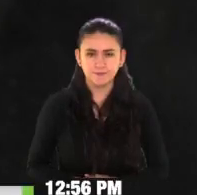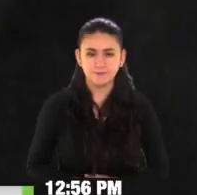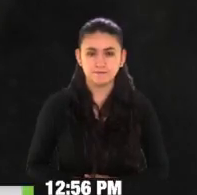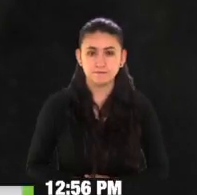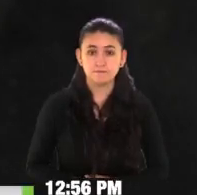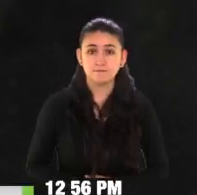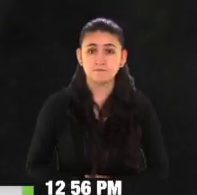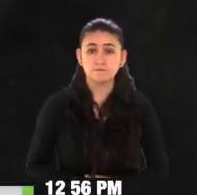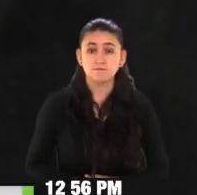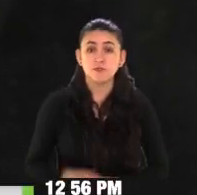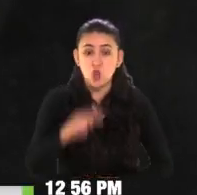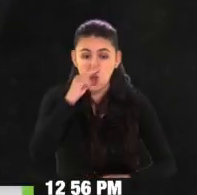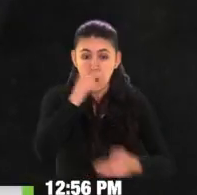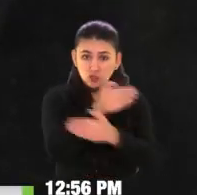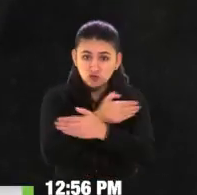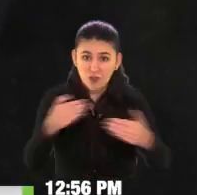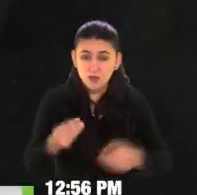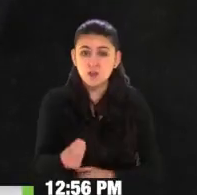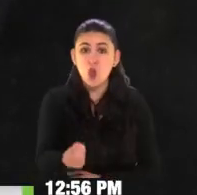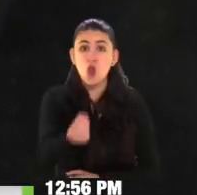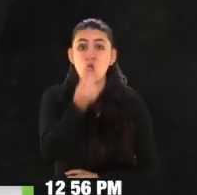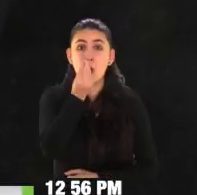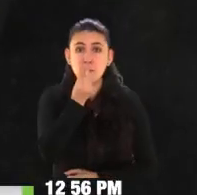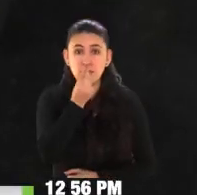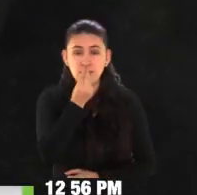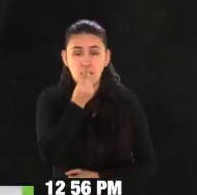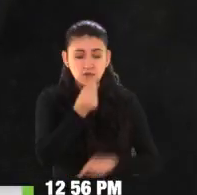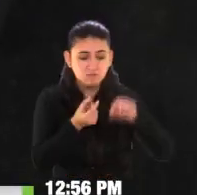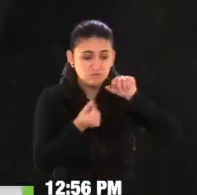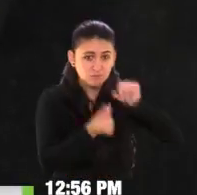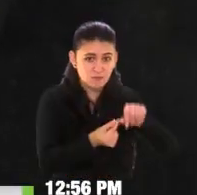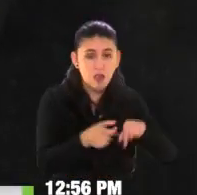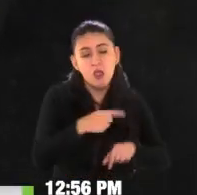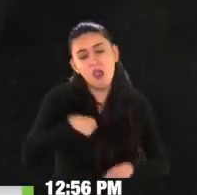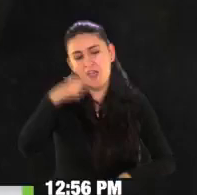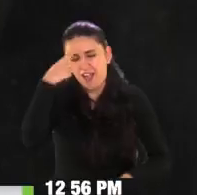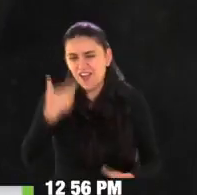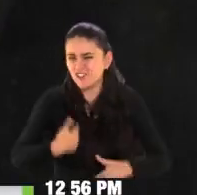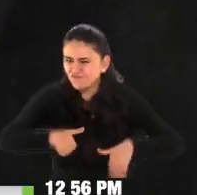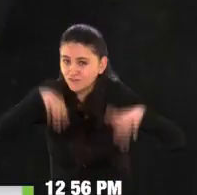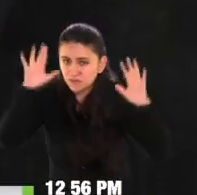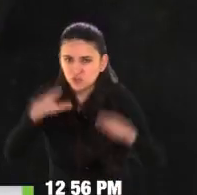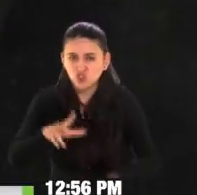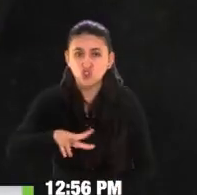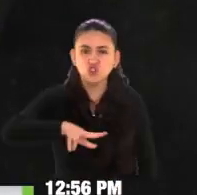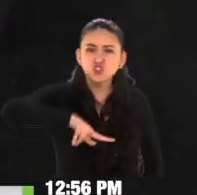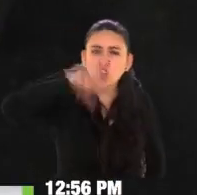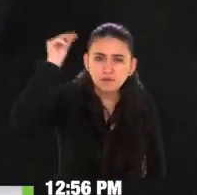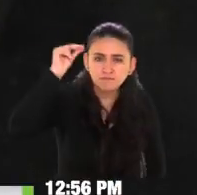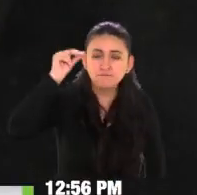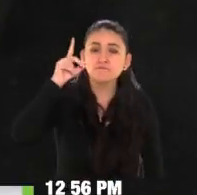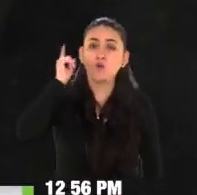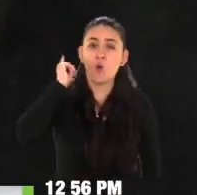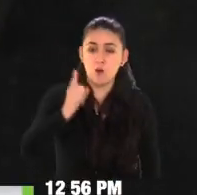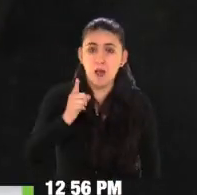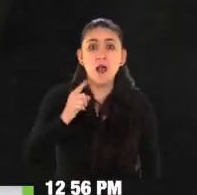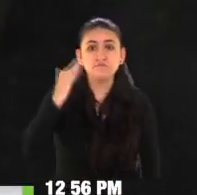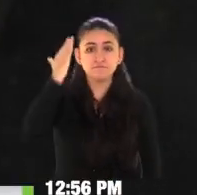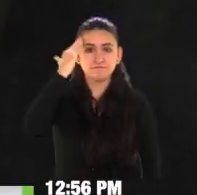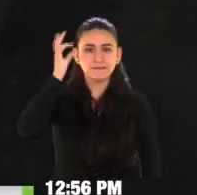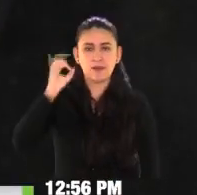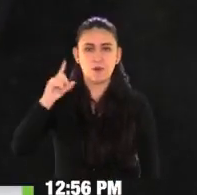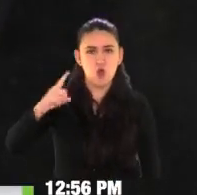con los niños y su alimentación, no, una y mil veces no. Se volvieron a encontrar irregularidades en el programa de alimentación escolar